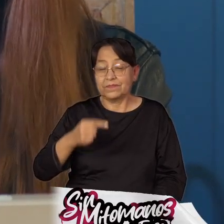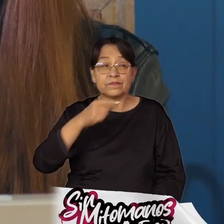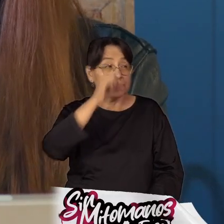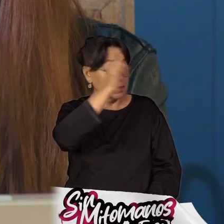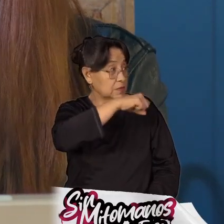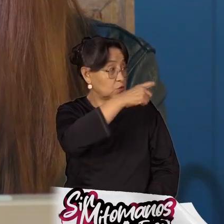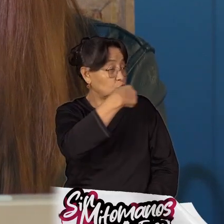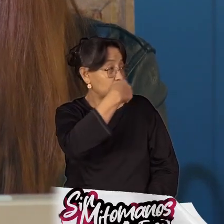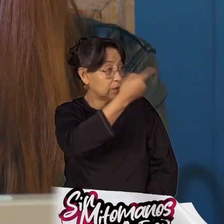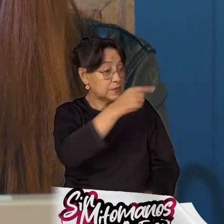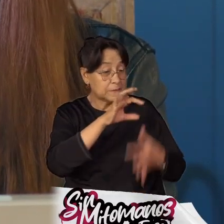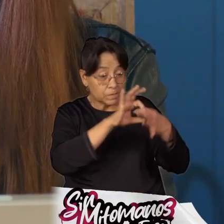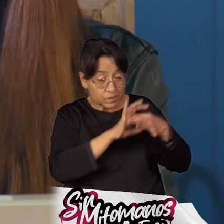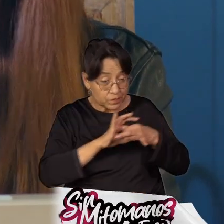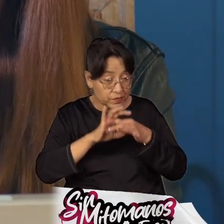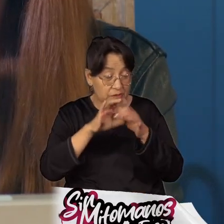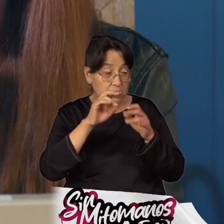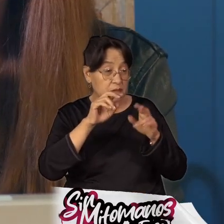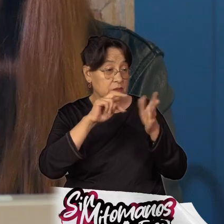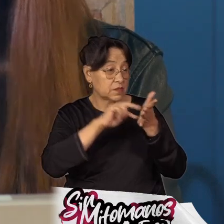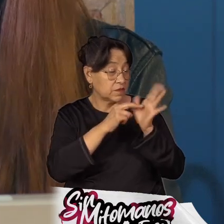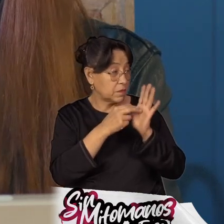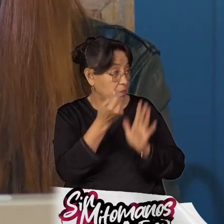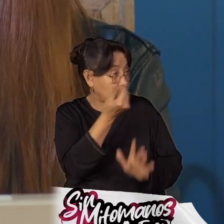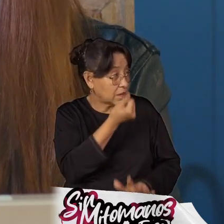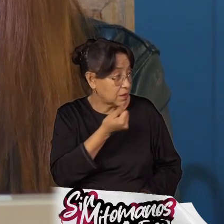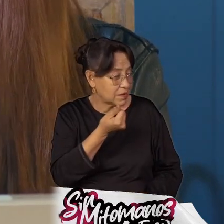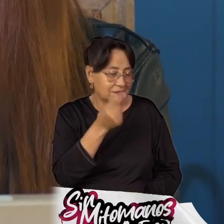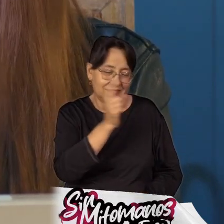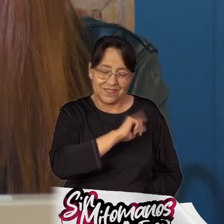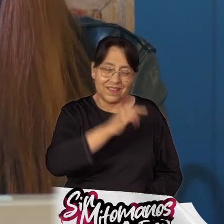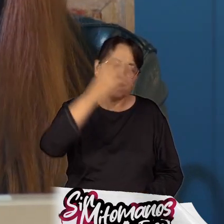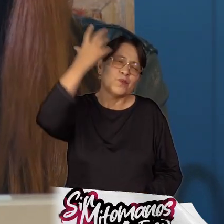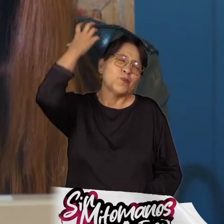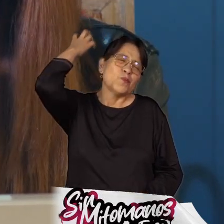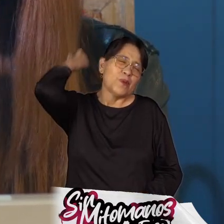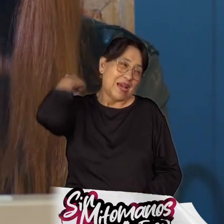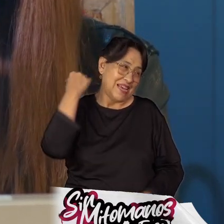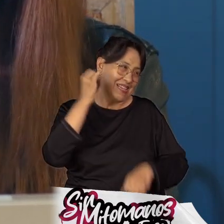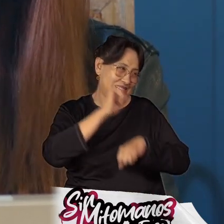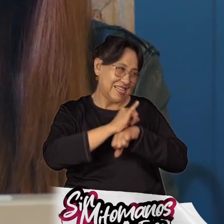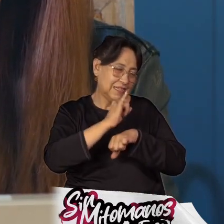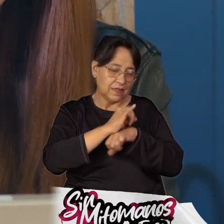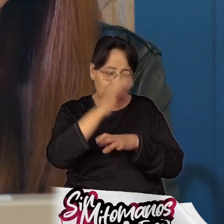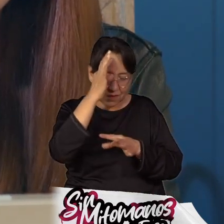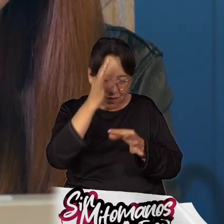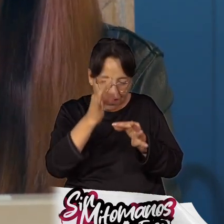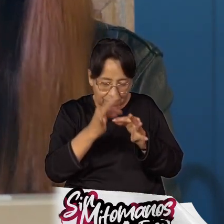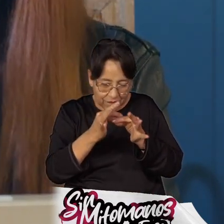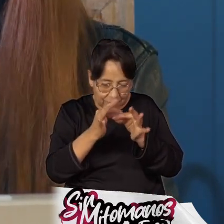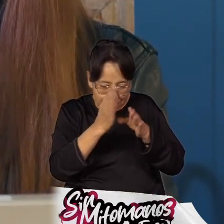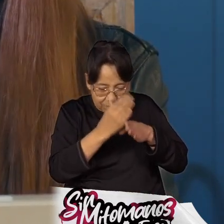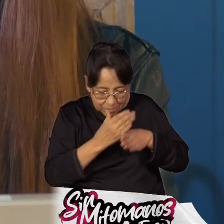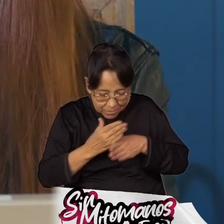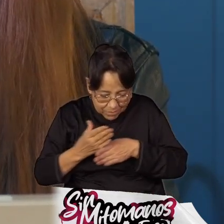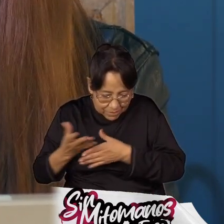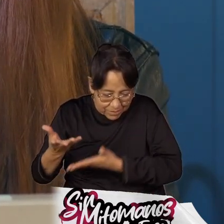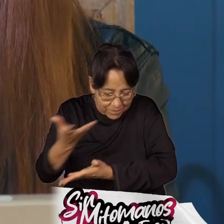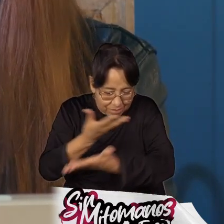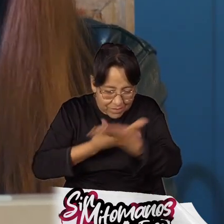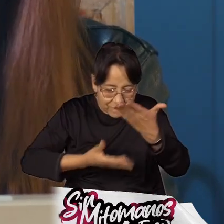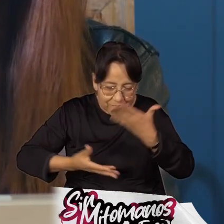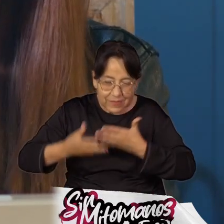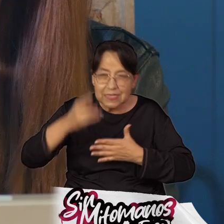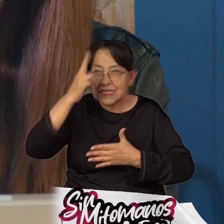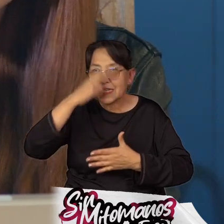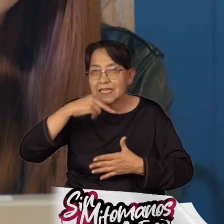no se basa solo en la parte económica, sino que la iglesia primitiva se iba a una unidad en donde tenían una fe compartida. ¿En quién?